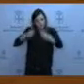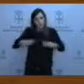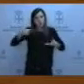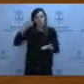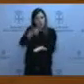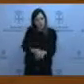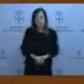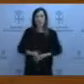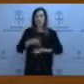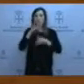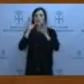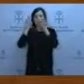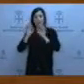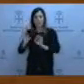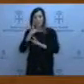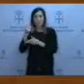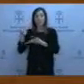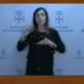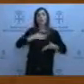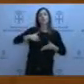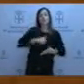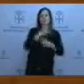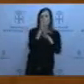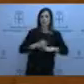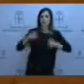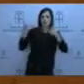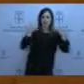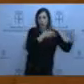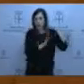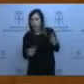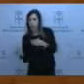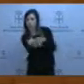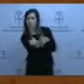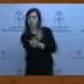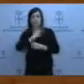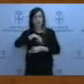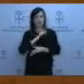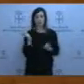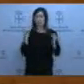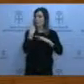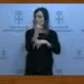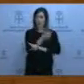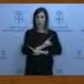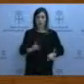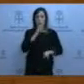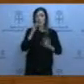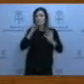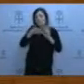funcionamiento del Parlamento y con nosotros no van a contar para eso, porque eso es un funcionamiento imposible.